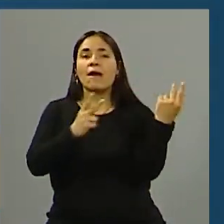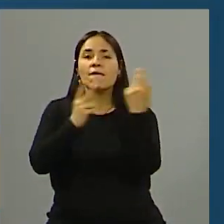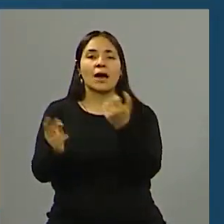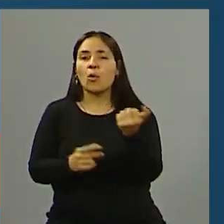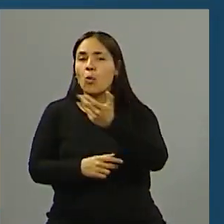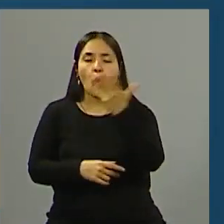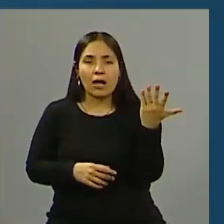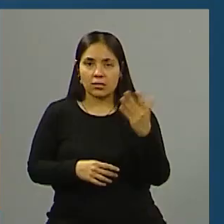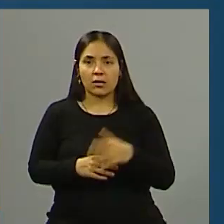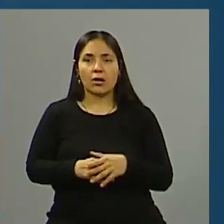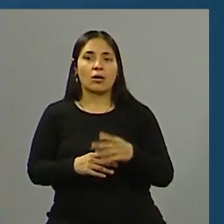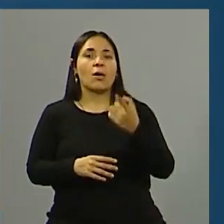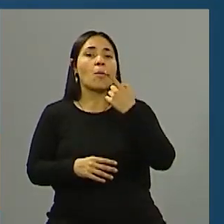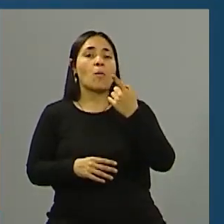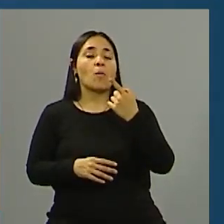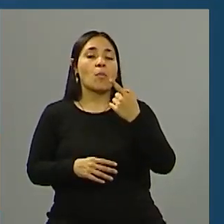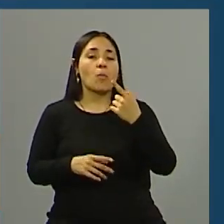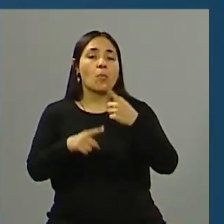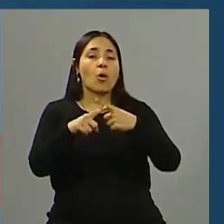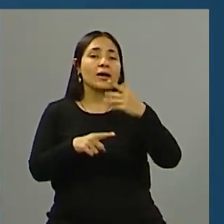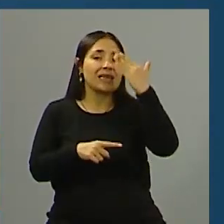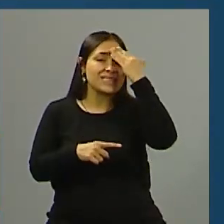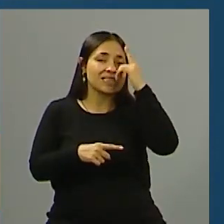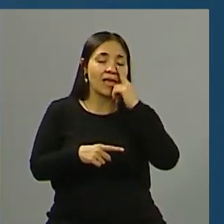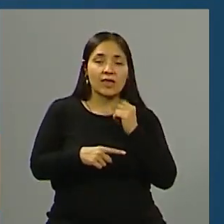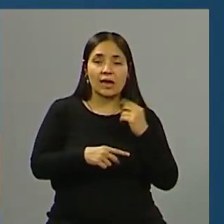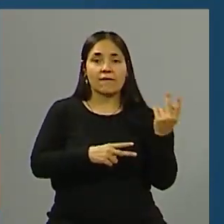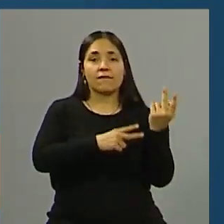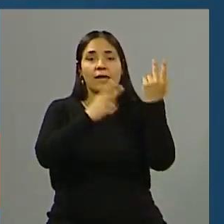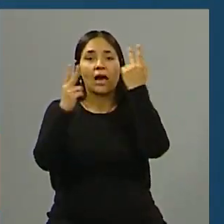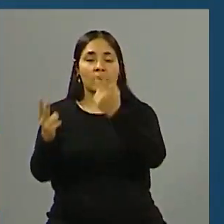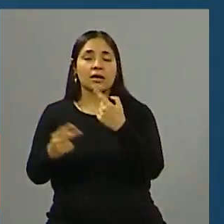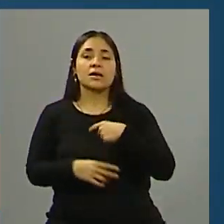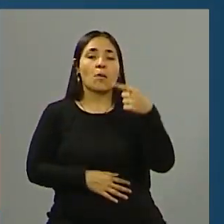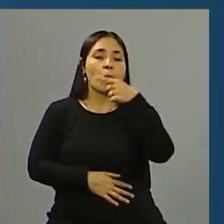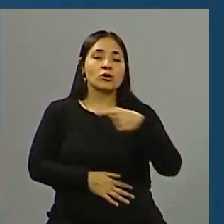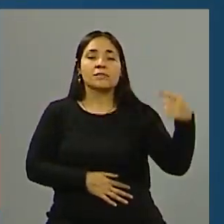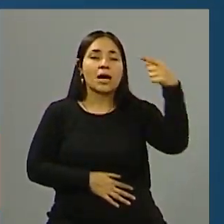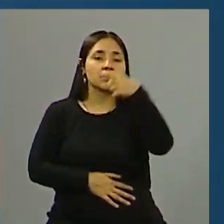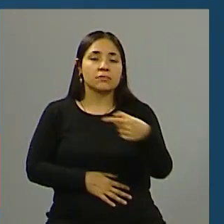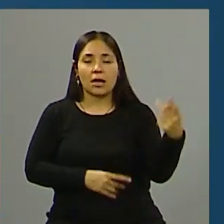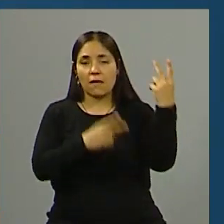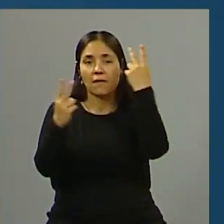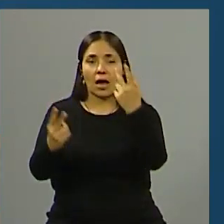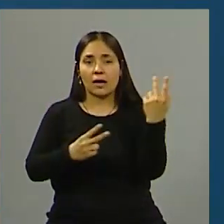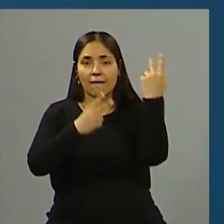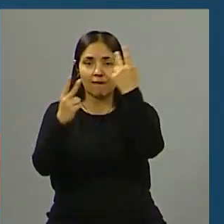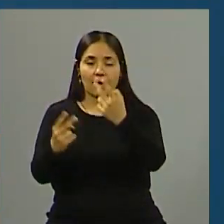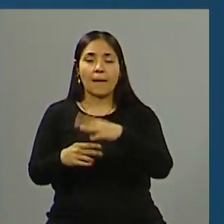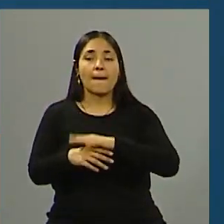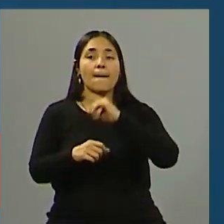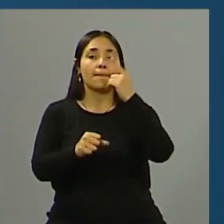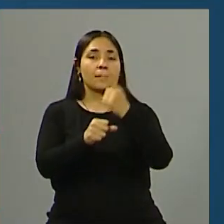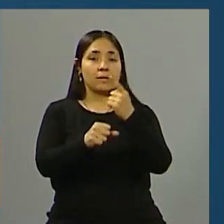tenemos una frecuencia quincenal. A Justo Dará que estamos yendo semanalmente. El primer paso es poder